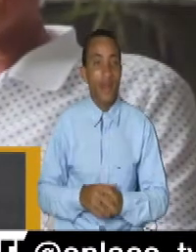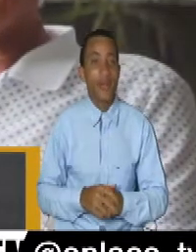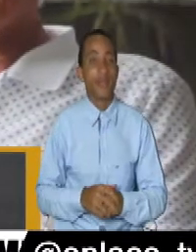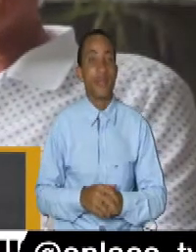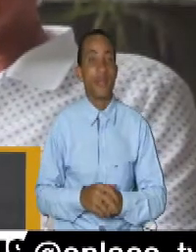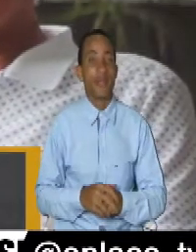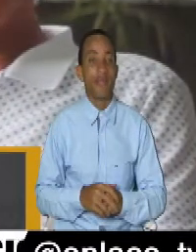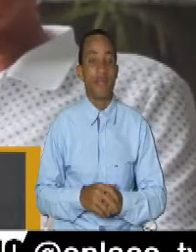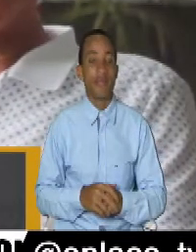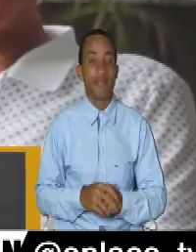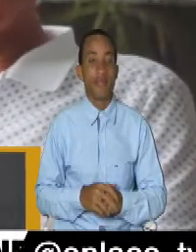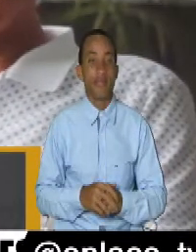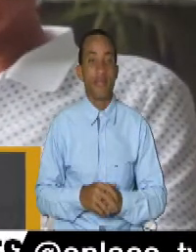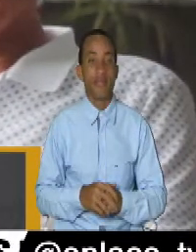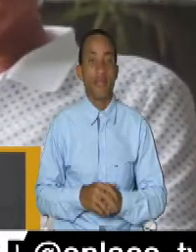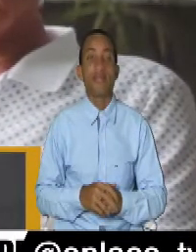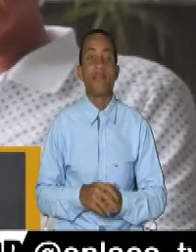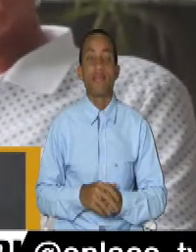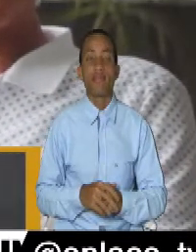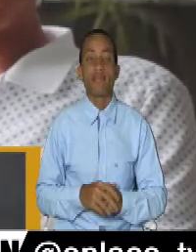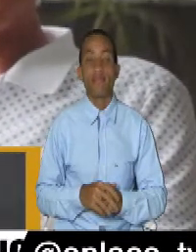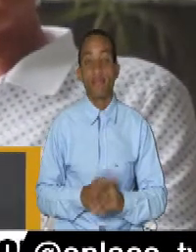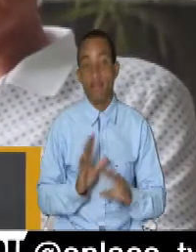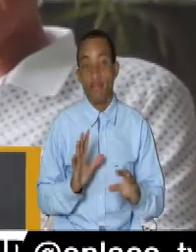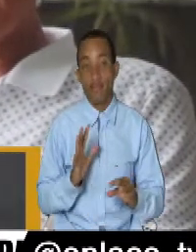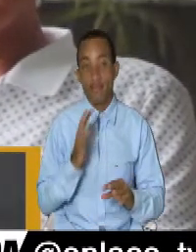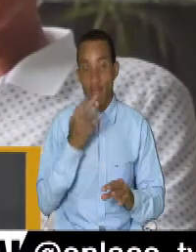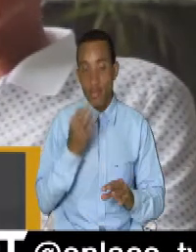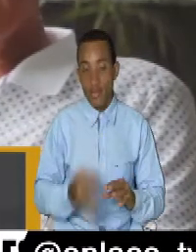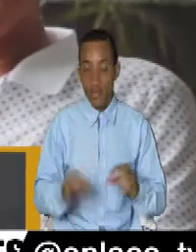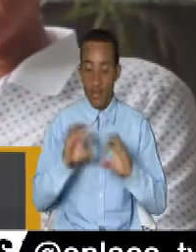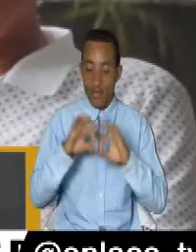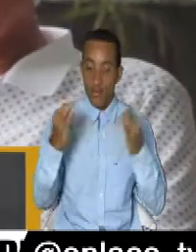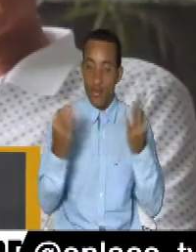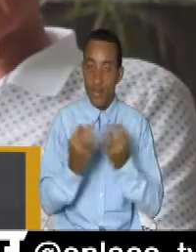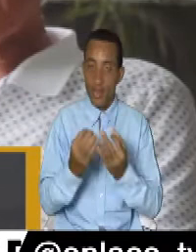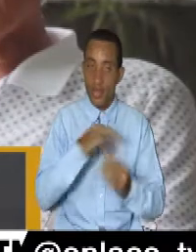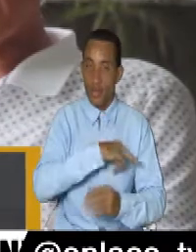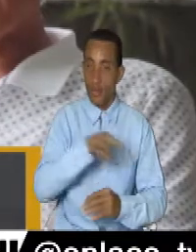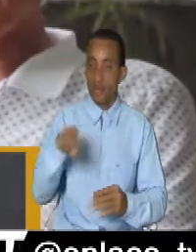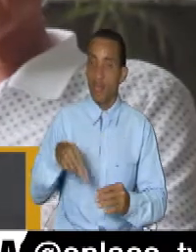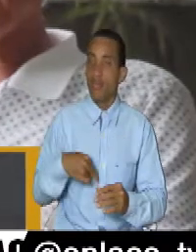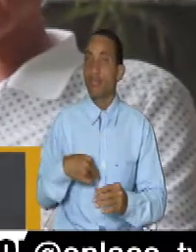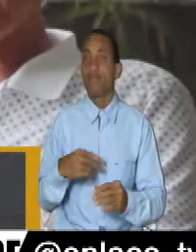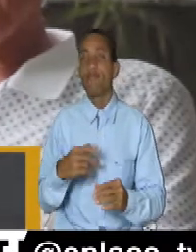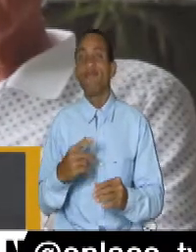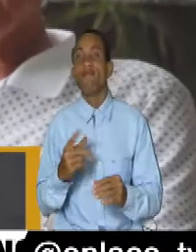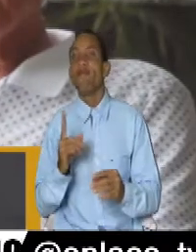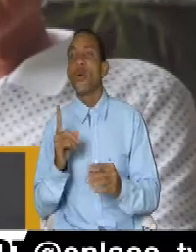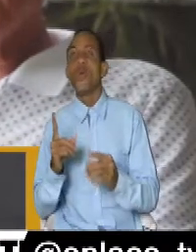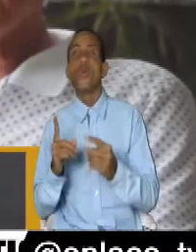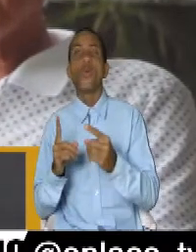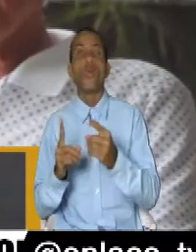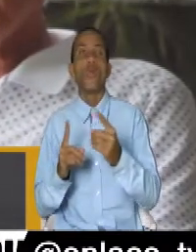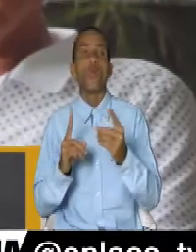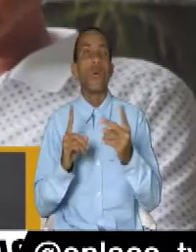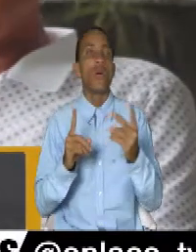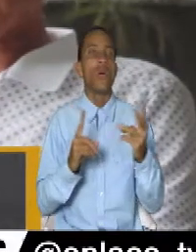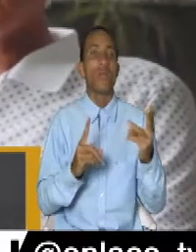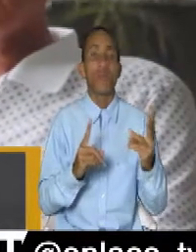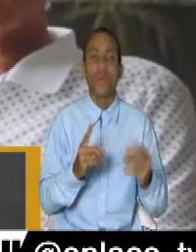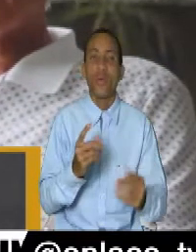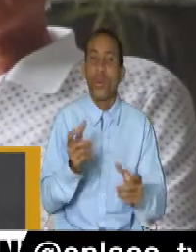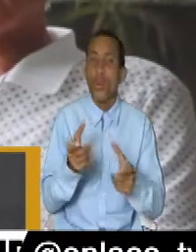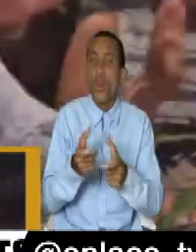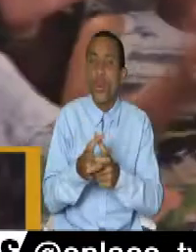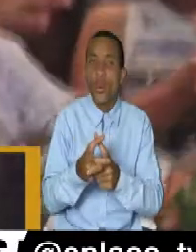realidad yo creo que familias como la nuestra son muy poquitas de contar, ¿eh? Porque